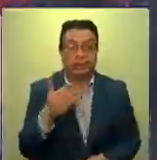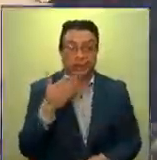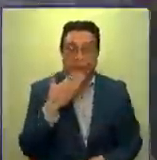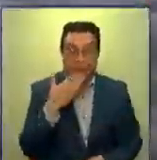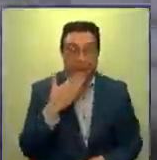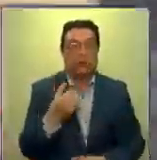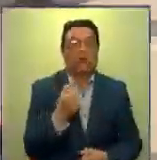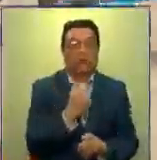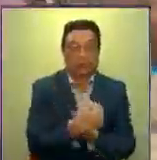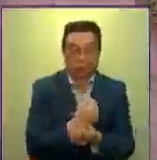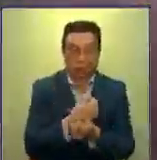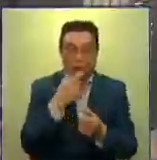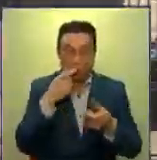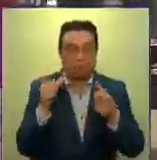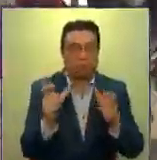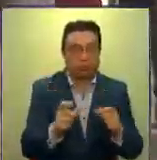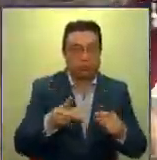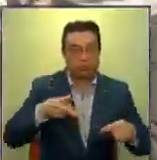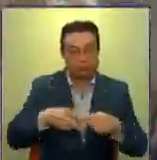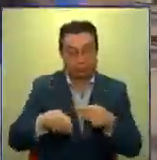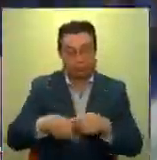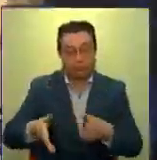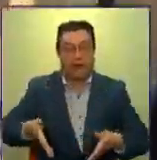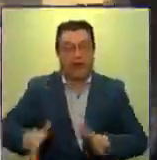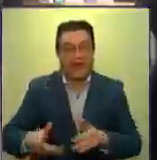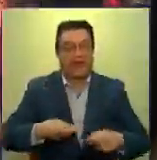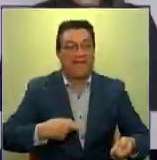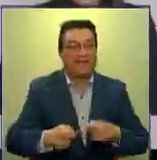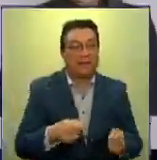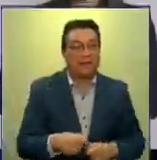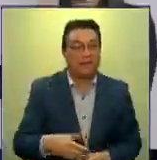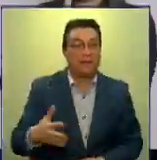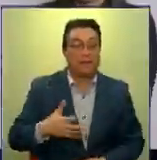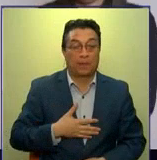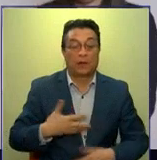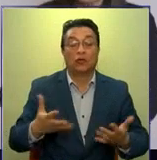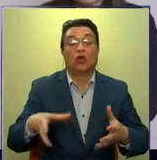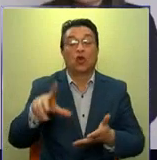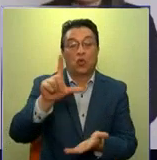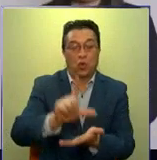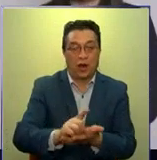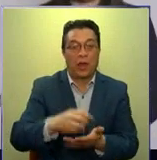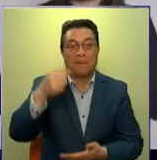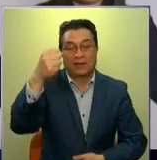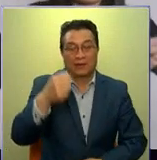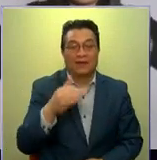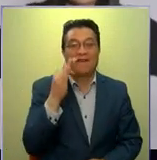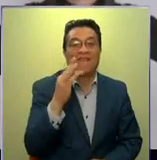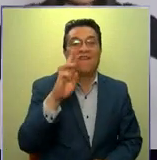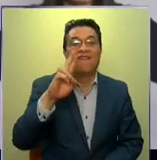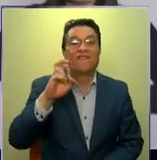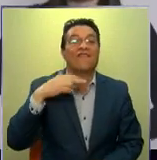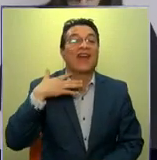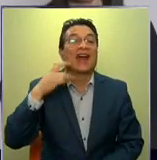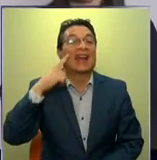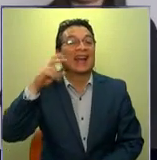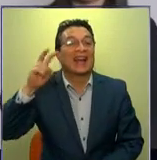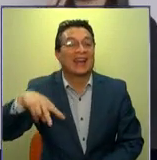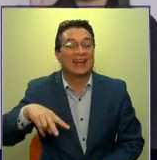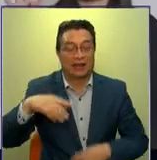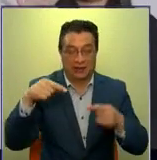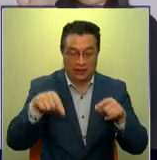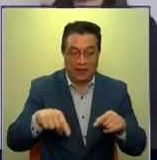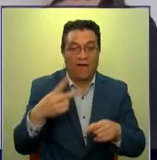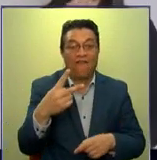dotación policial para frenar el comercio ambulante. Vamos a estar en sectores como el Matadero Franklin con carabinero, vamos a estar en el sector